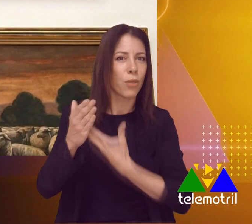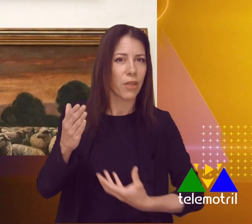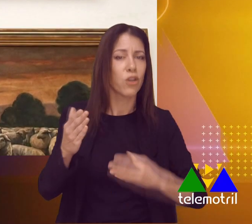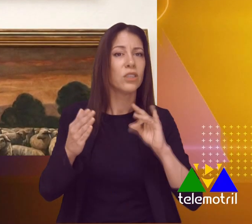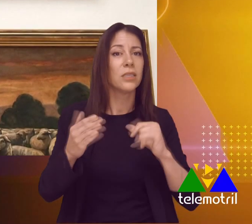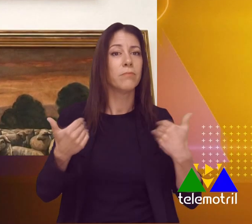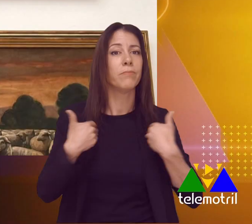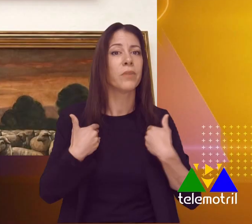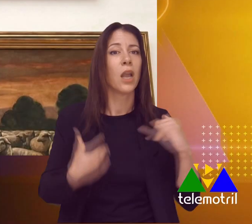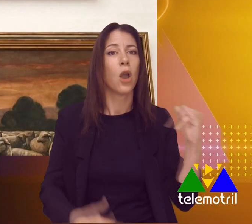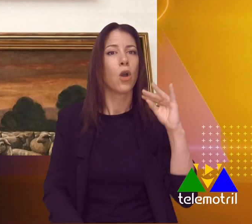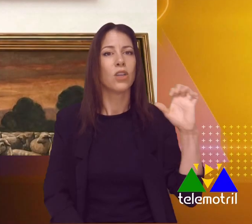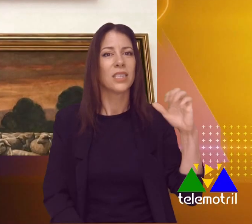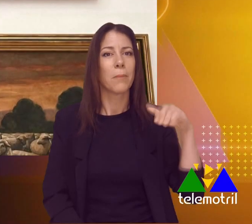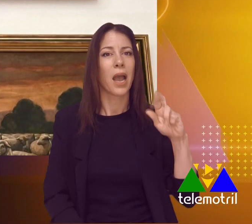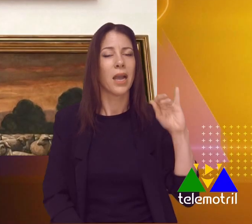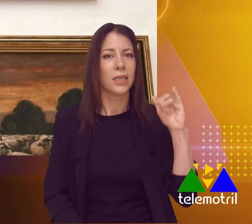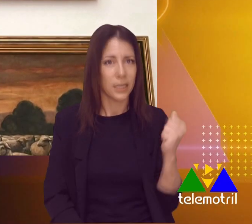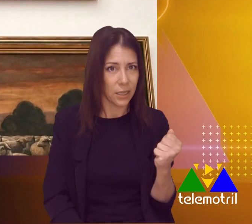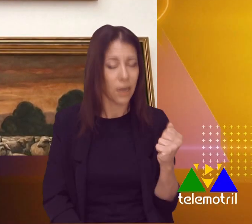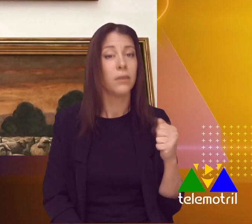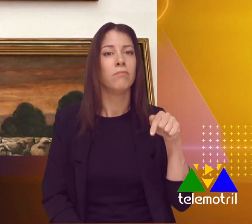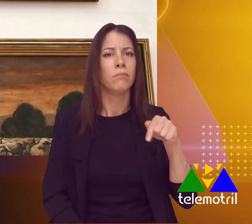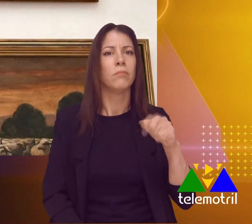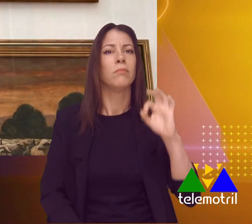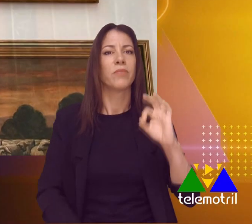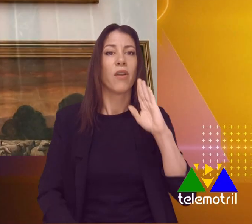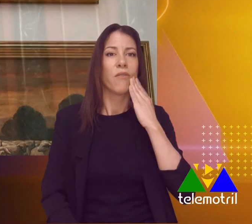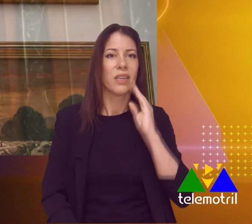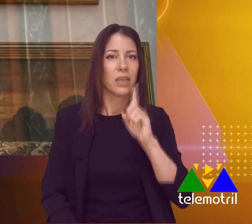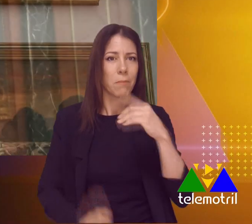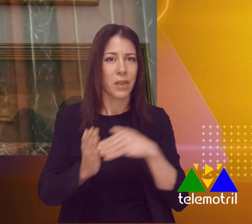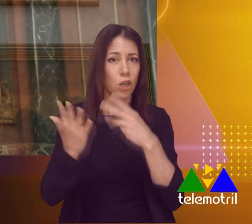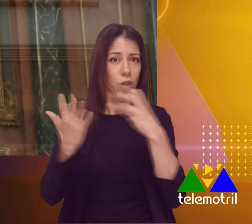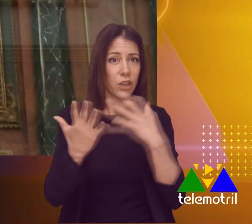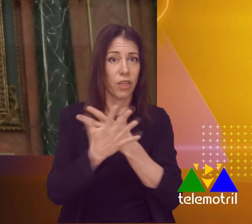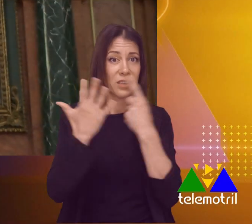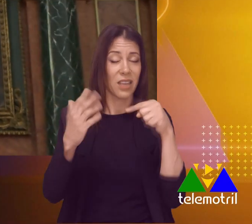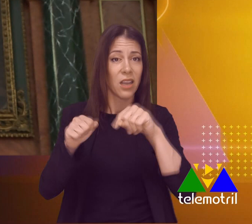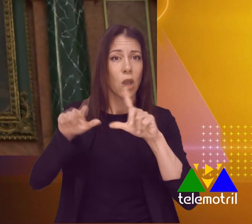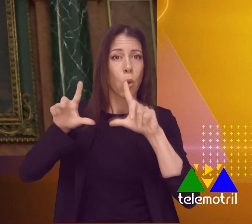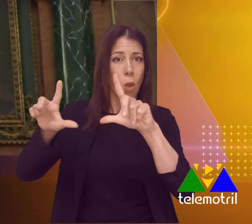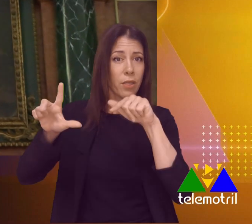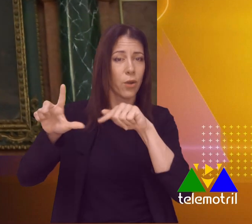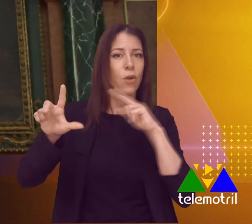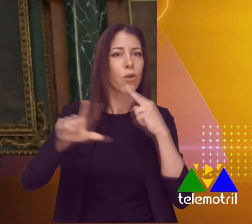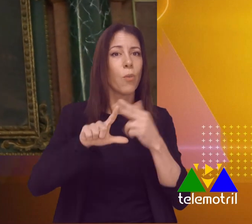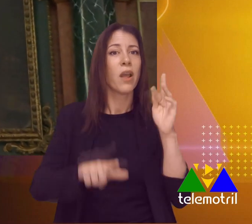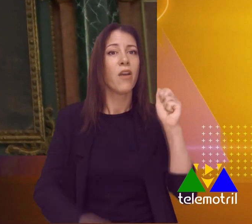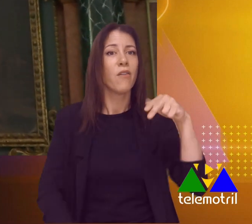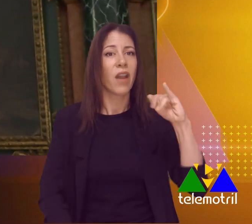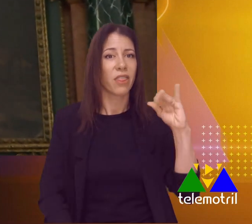José María Arango y está fechado en 1816. Sobre este cuadro, Francisco